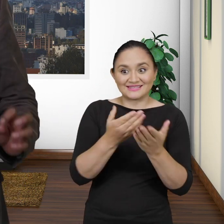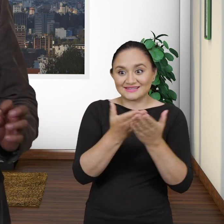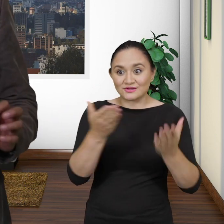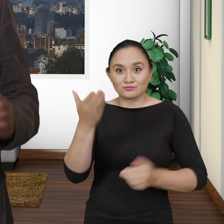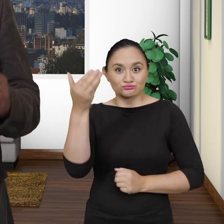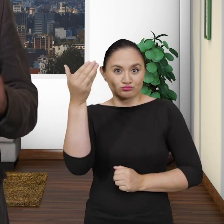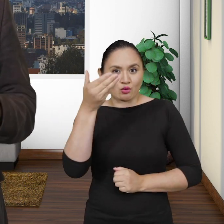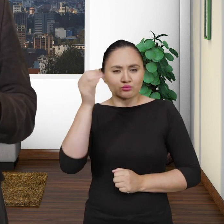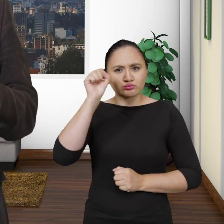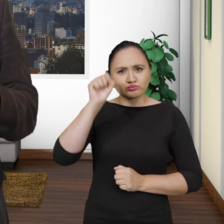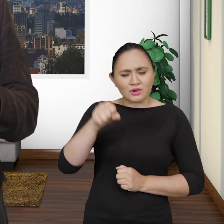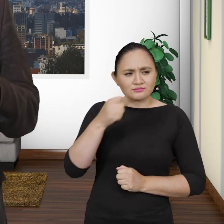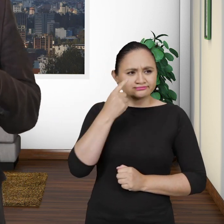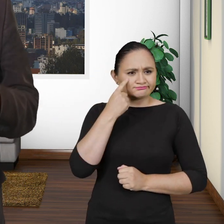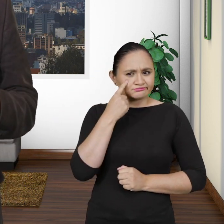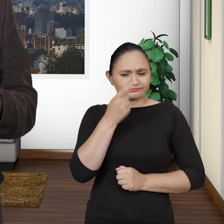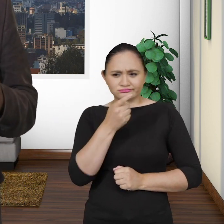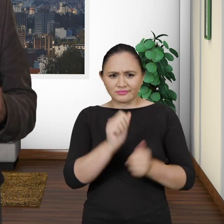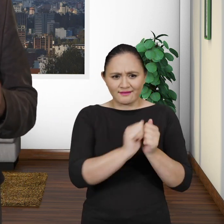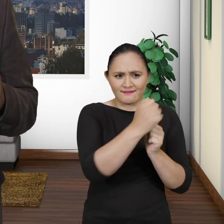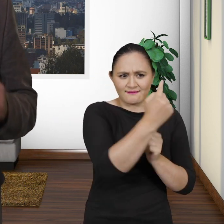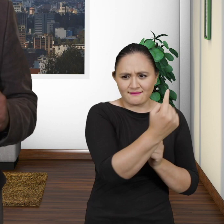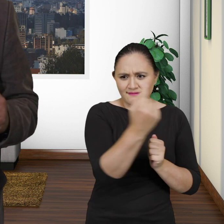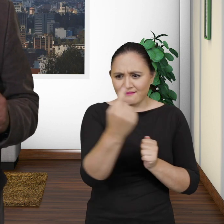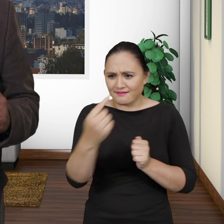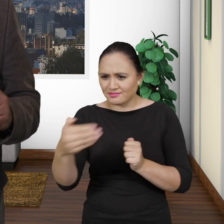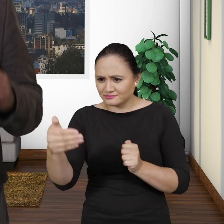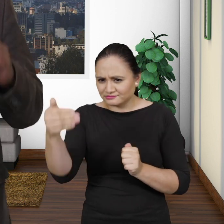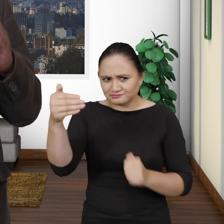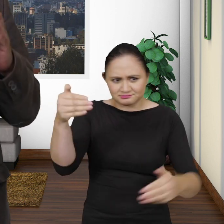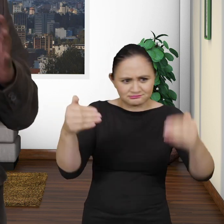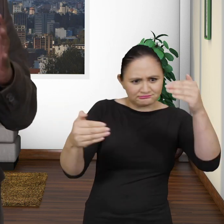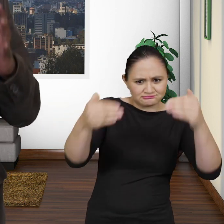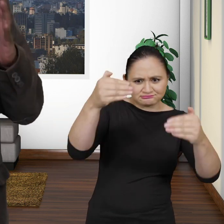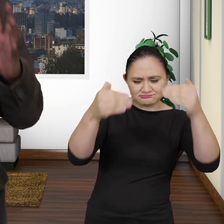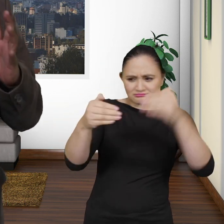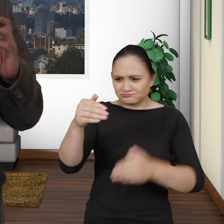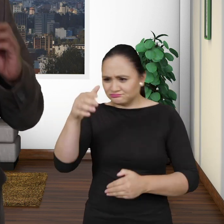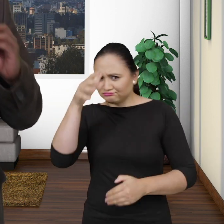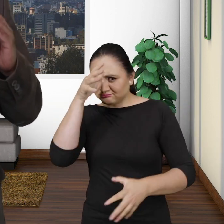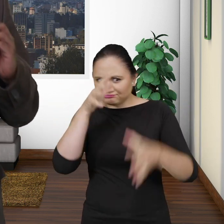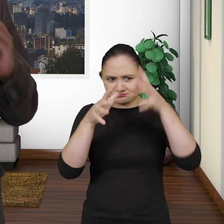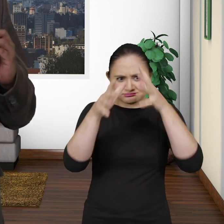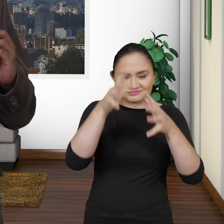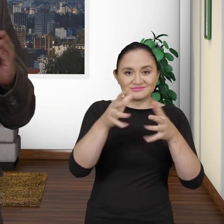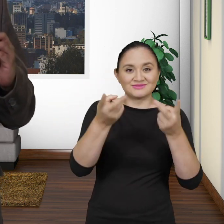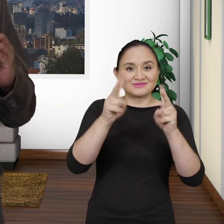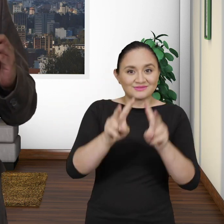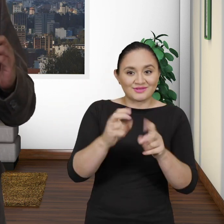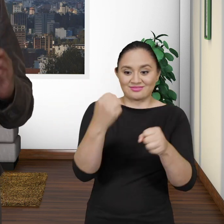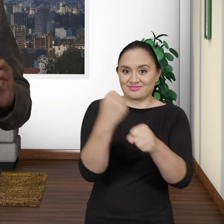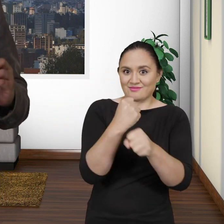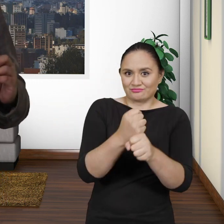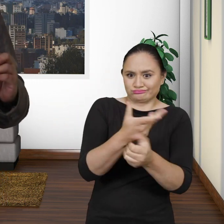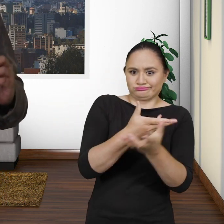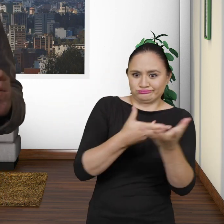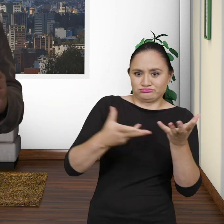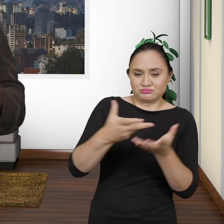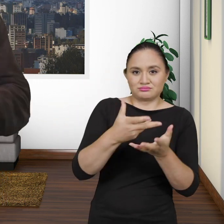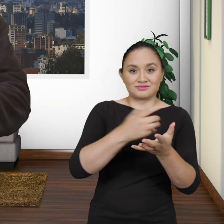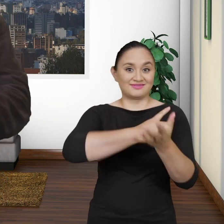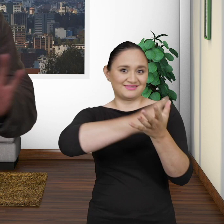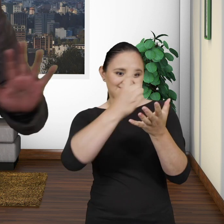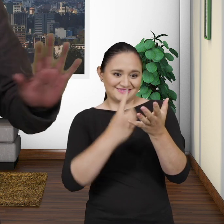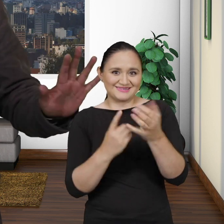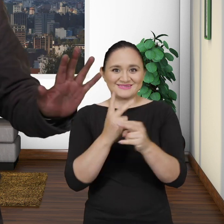la docente puedan medir el avance de cada estudiante, desarrollen trabajos colaborativos, diseñen